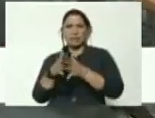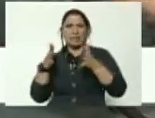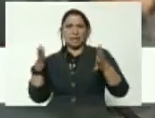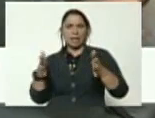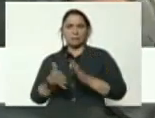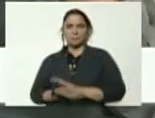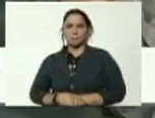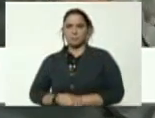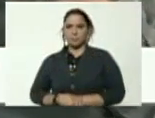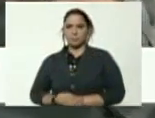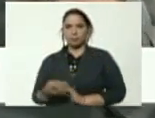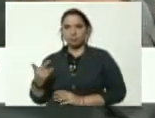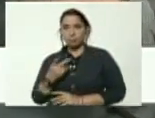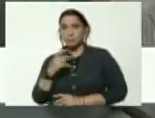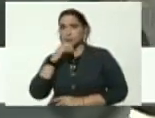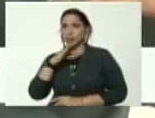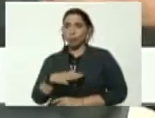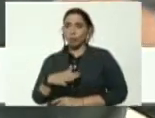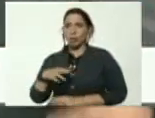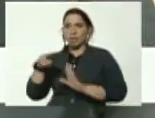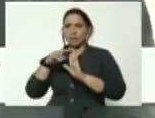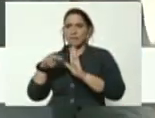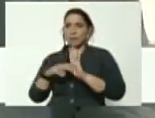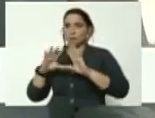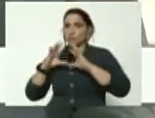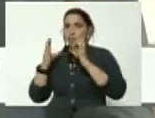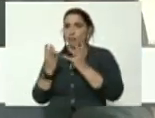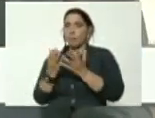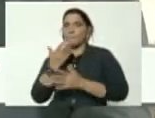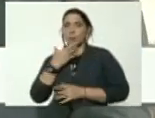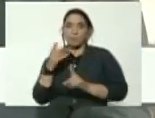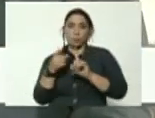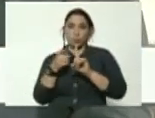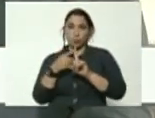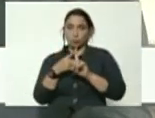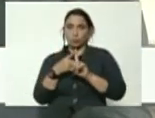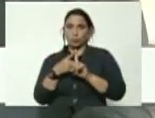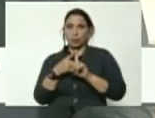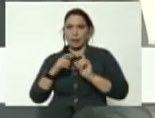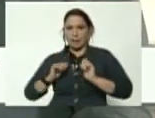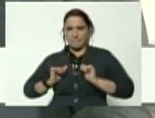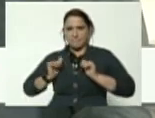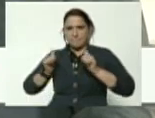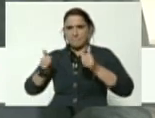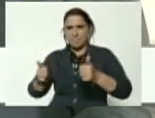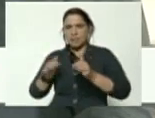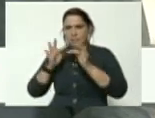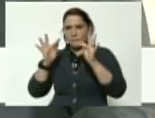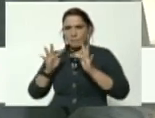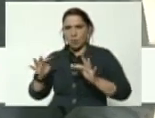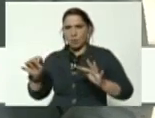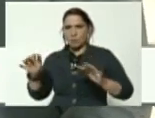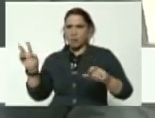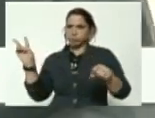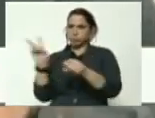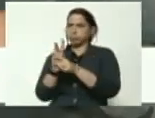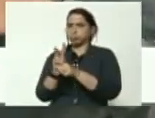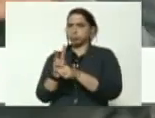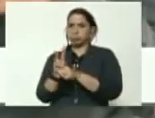tendencia, hay dos grandes tendencias a nivel mundial. Una, comienza a manifestarse de forma muy violenta, en extrema